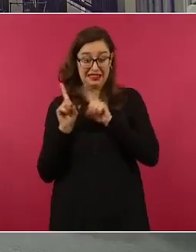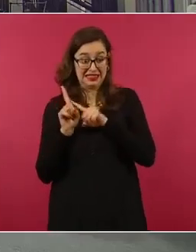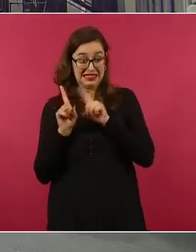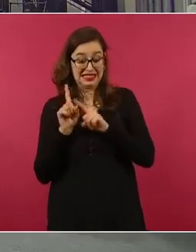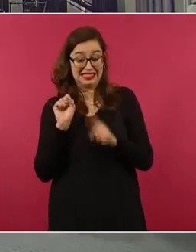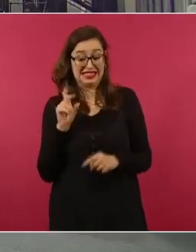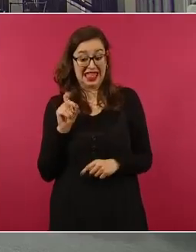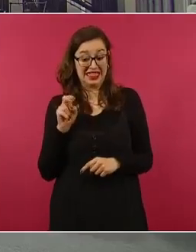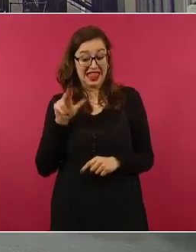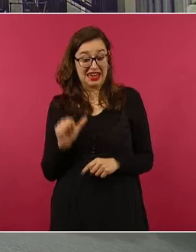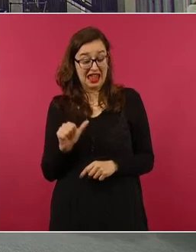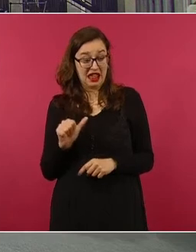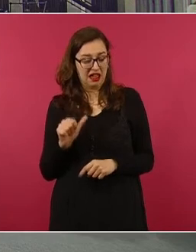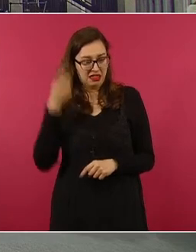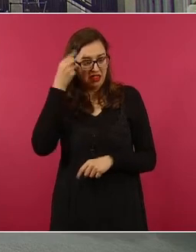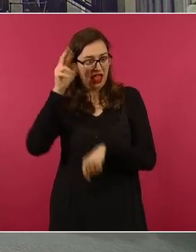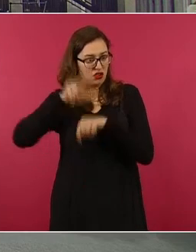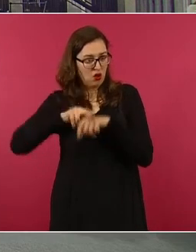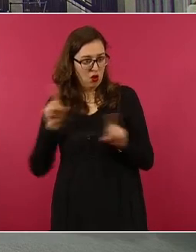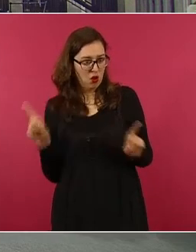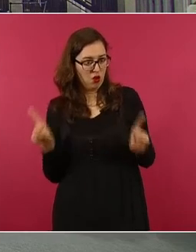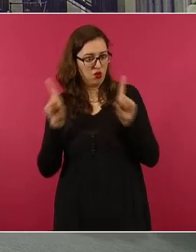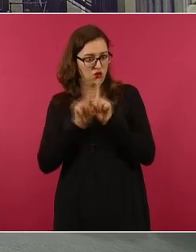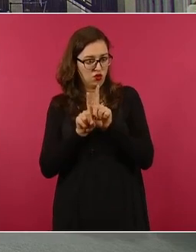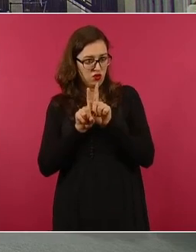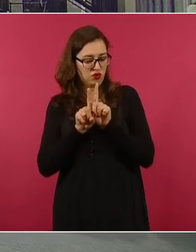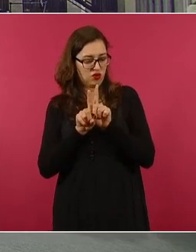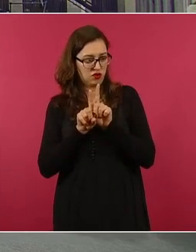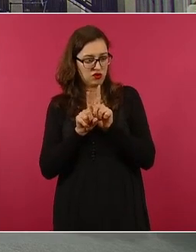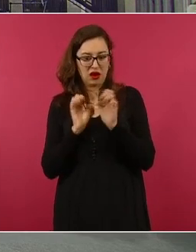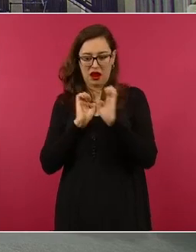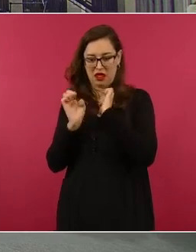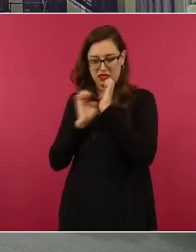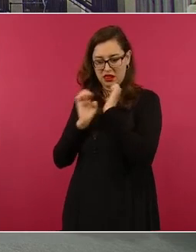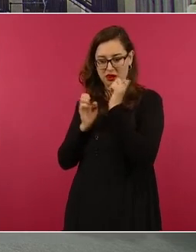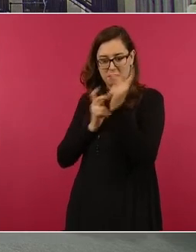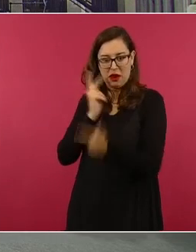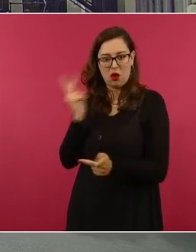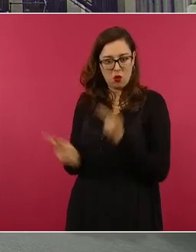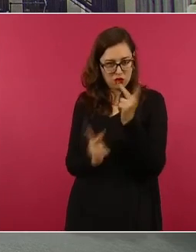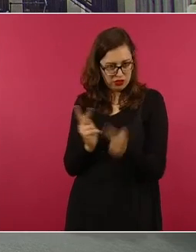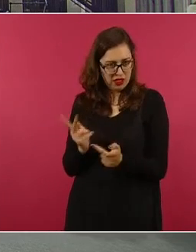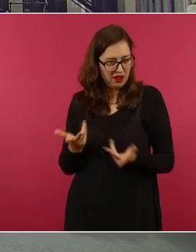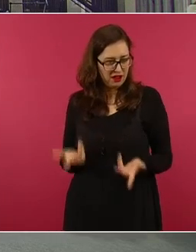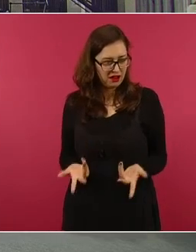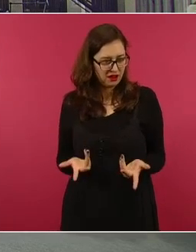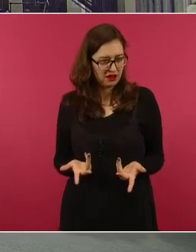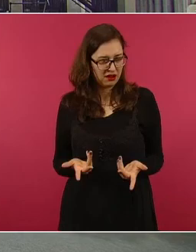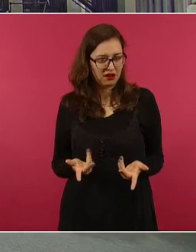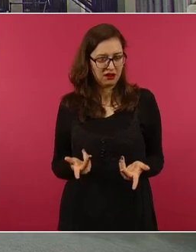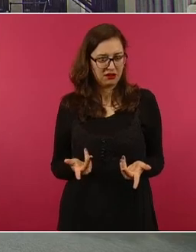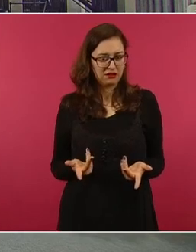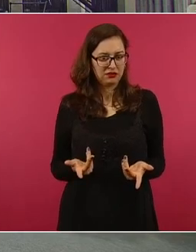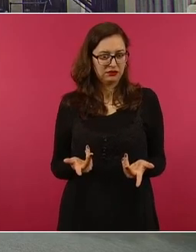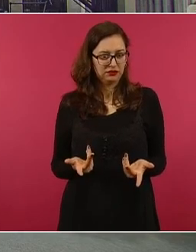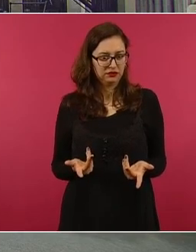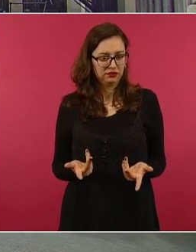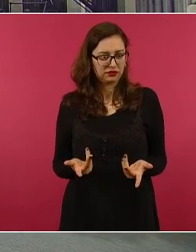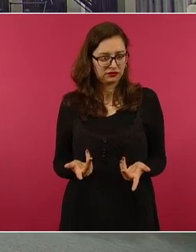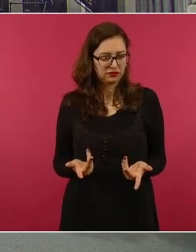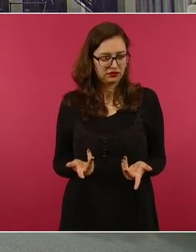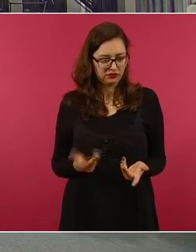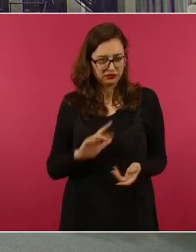de Felipe Calderón, es como, es un encuentro que tiene él con diputados y acaba